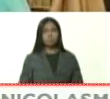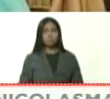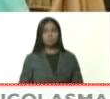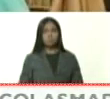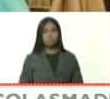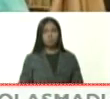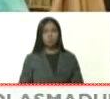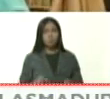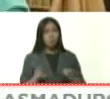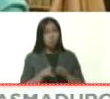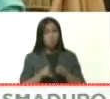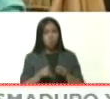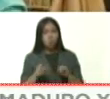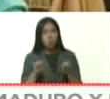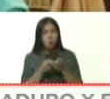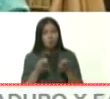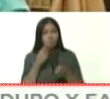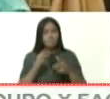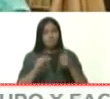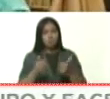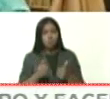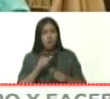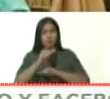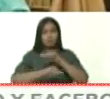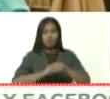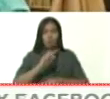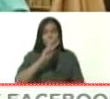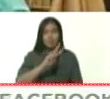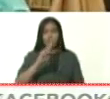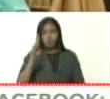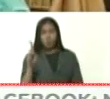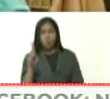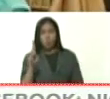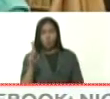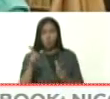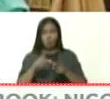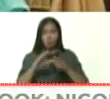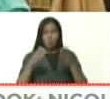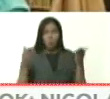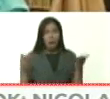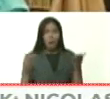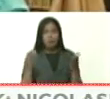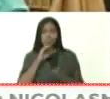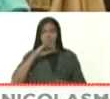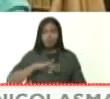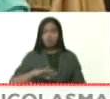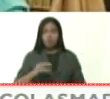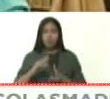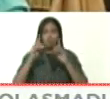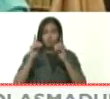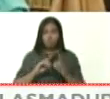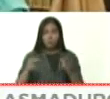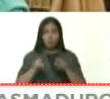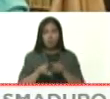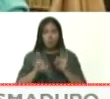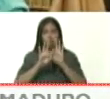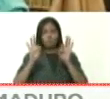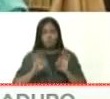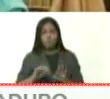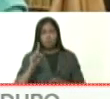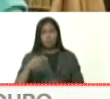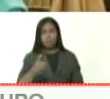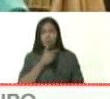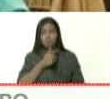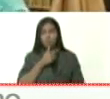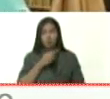Apenas en el comienzo de este siglo XXI estamos escribiendo páginas gigantes de la historia de la dignidad, de la resistencia,